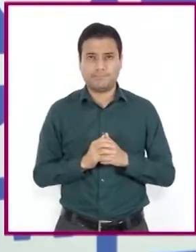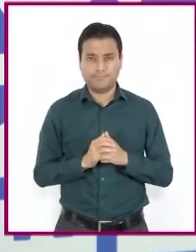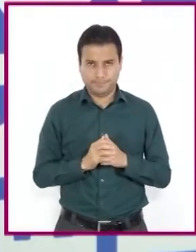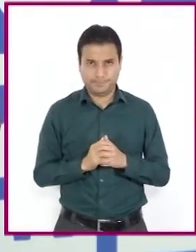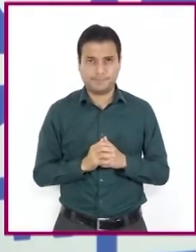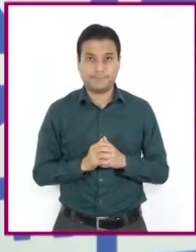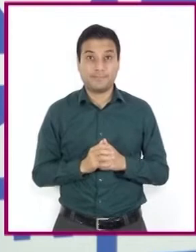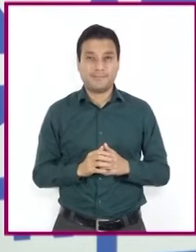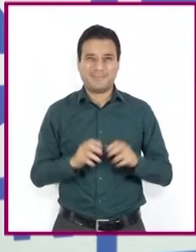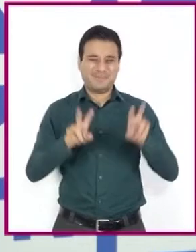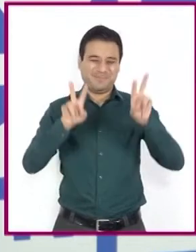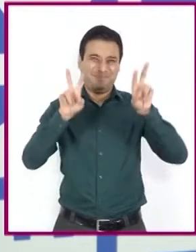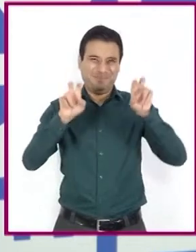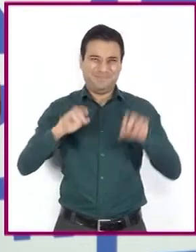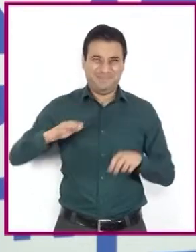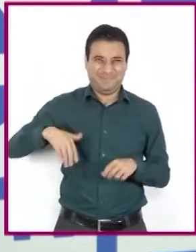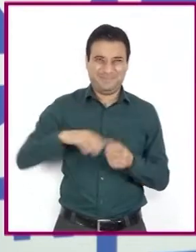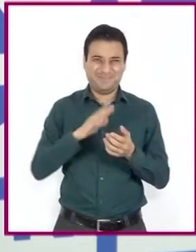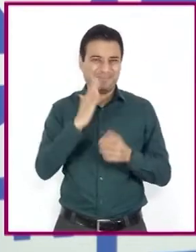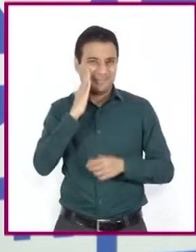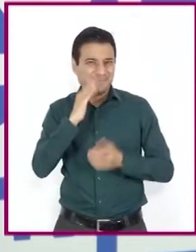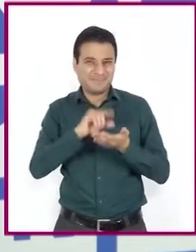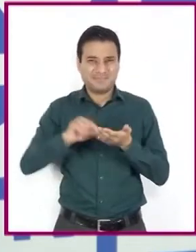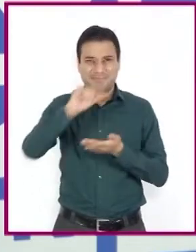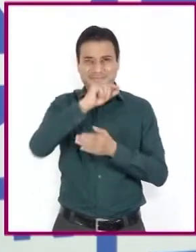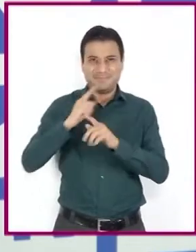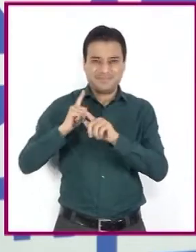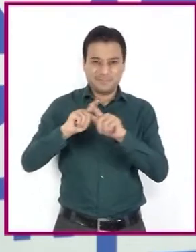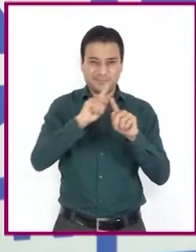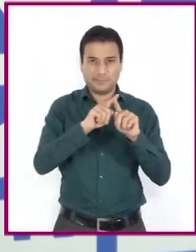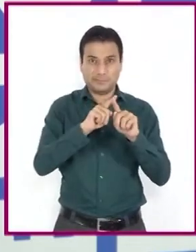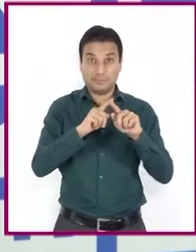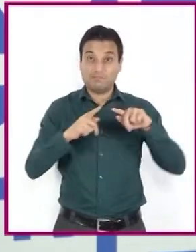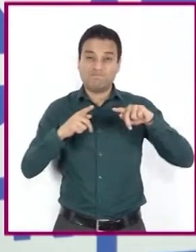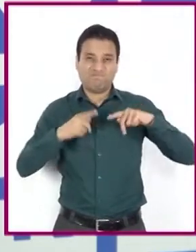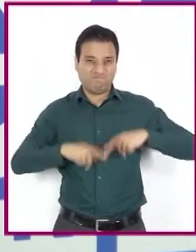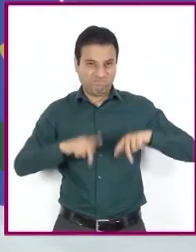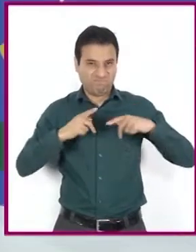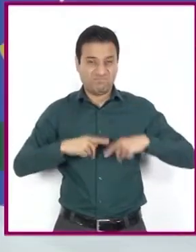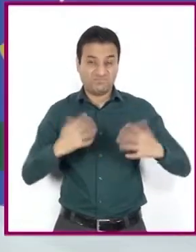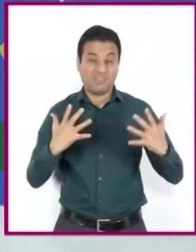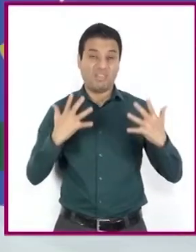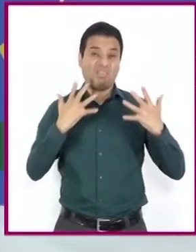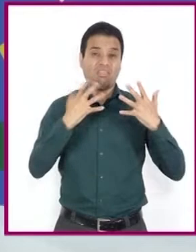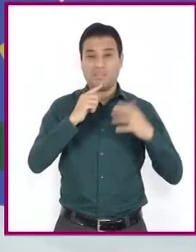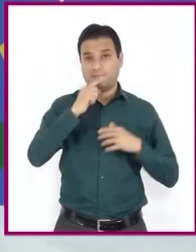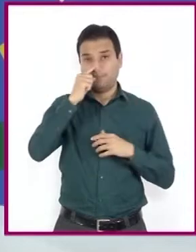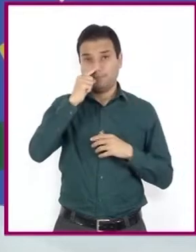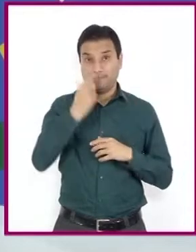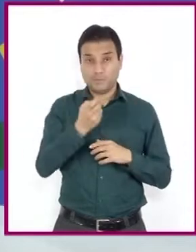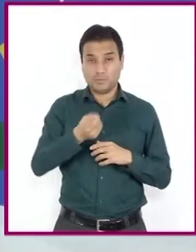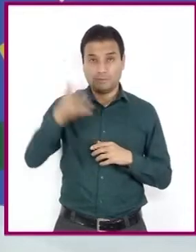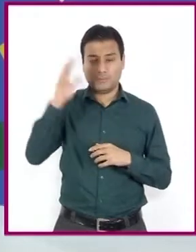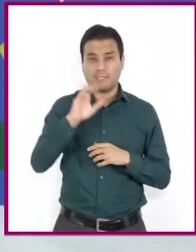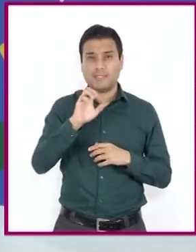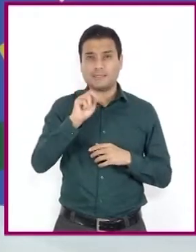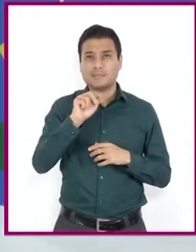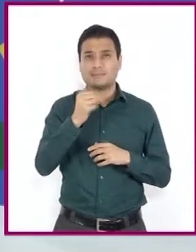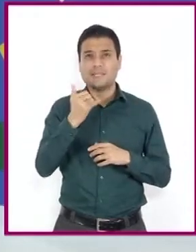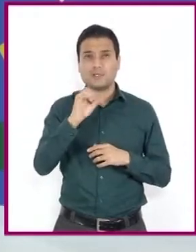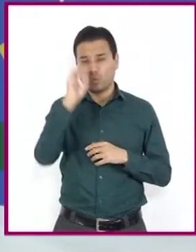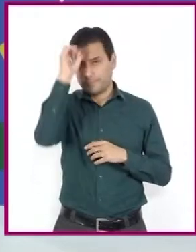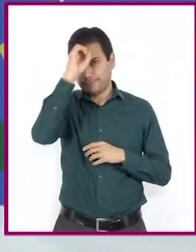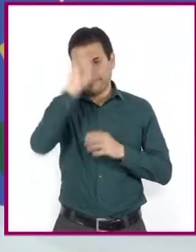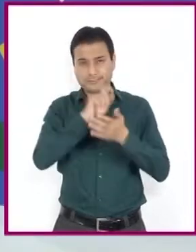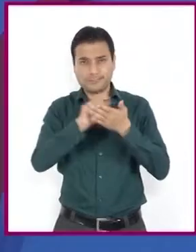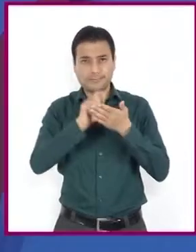redes sociales nos hacen más narcisistas" es un ensayo. Porque un texto